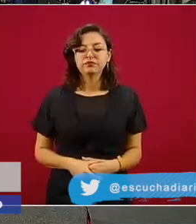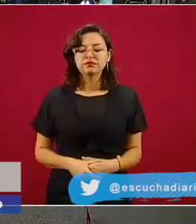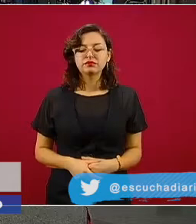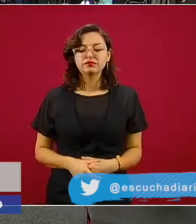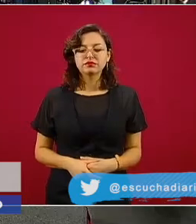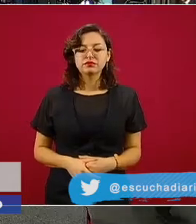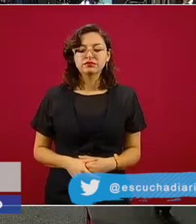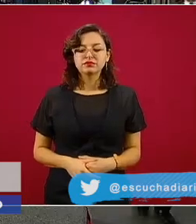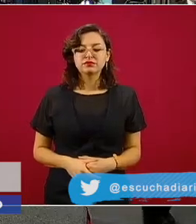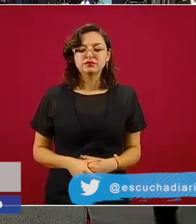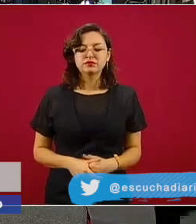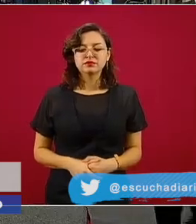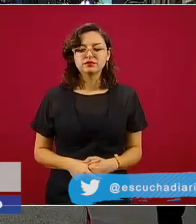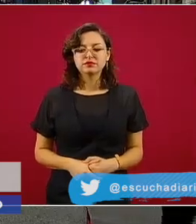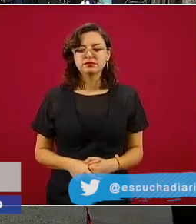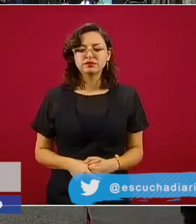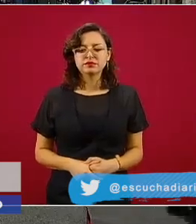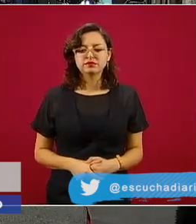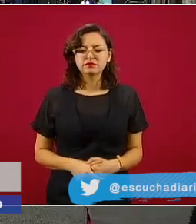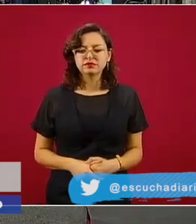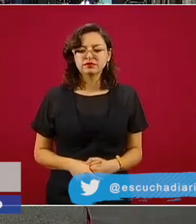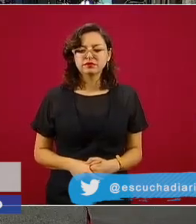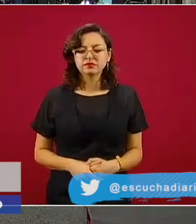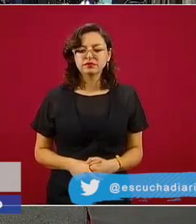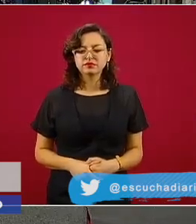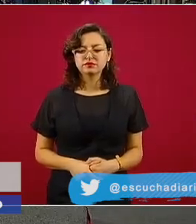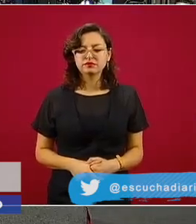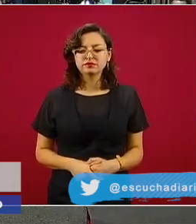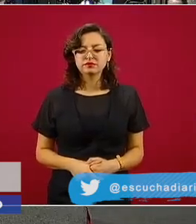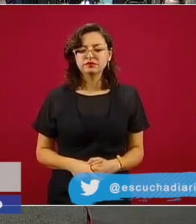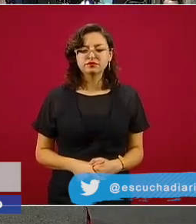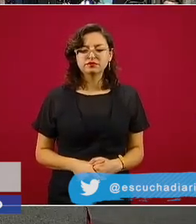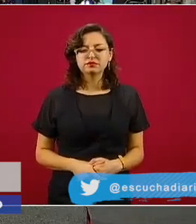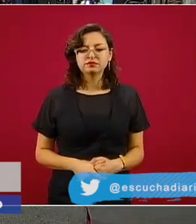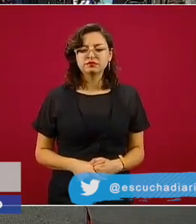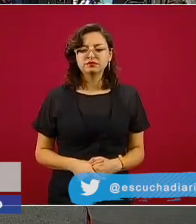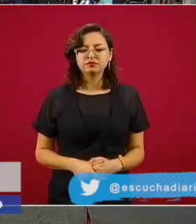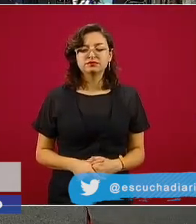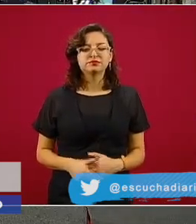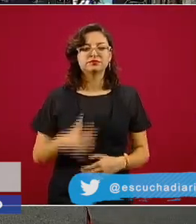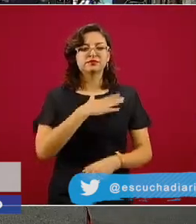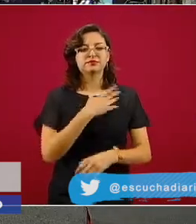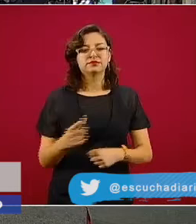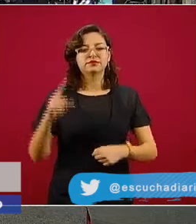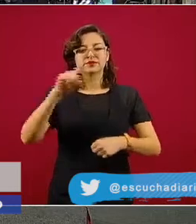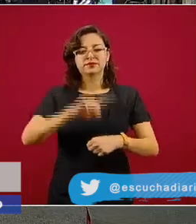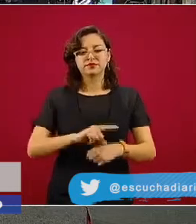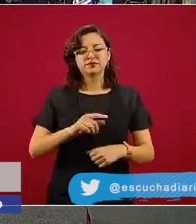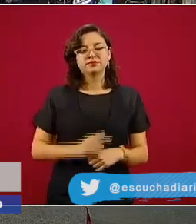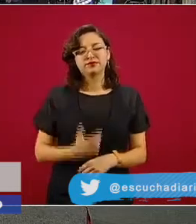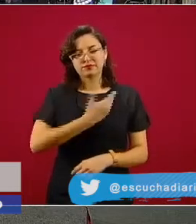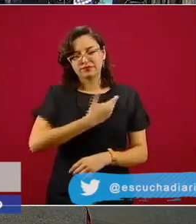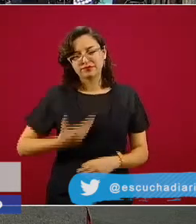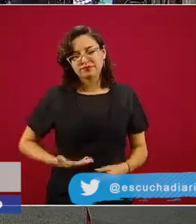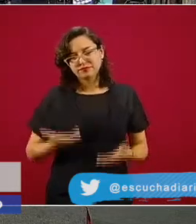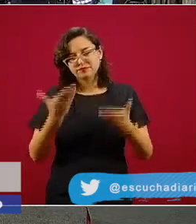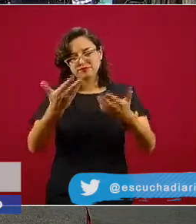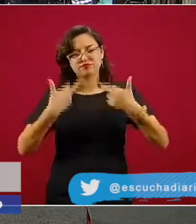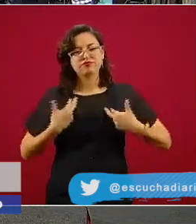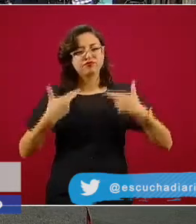El próximo 1 de mayo, Día del Trabajo, el gobierno fijará su postura para todos los trabajadores de México.